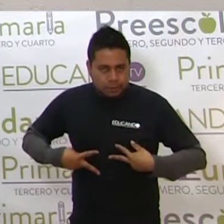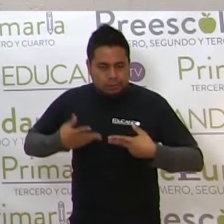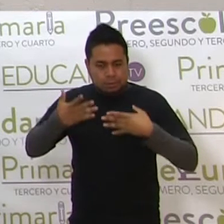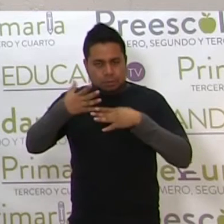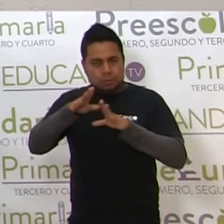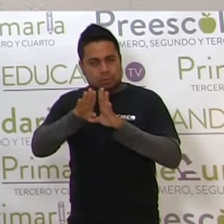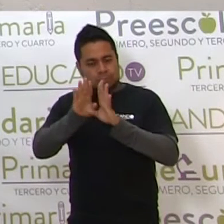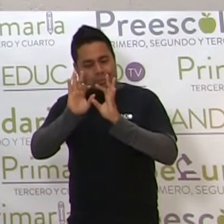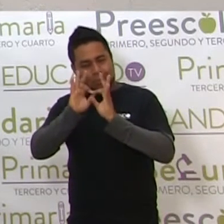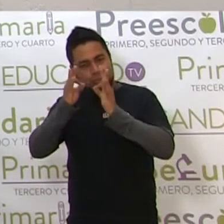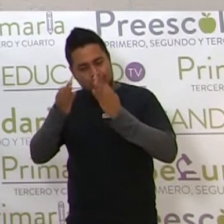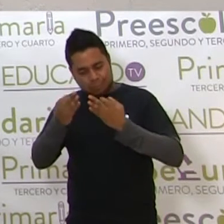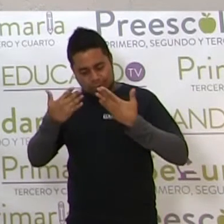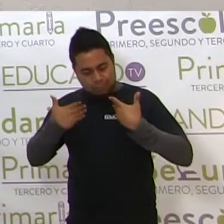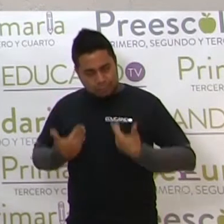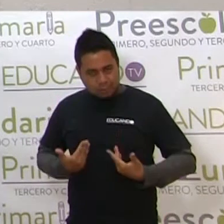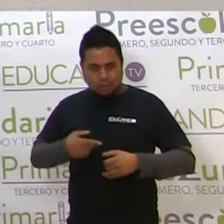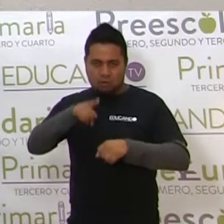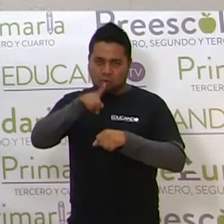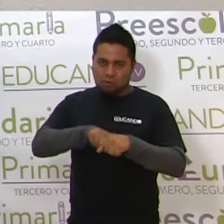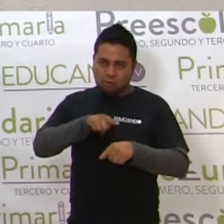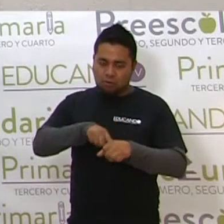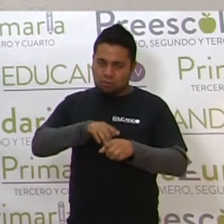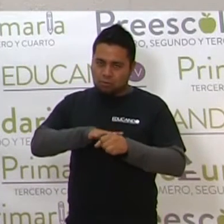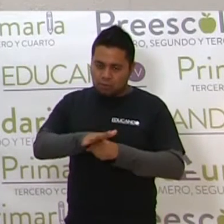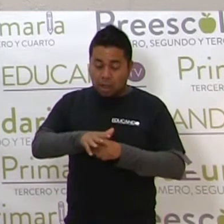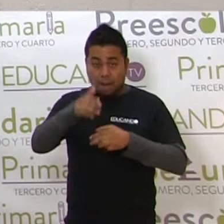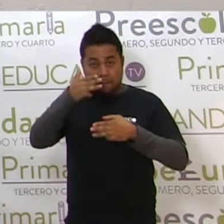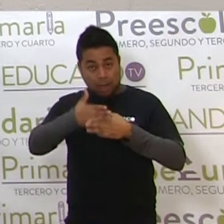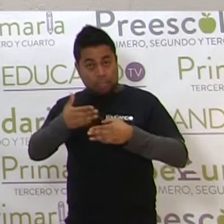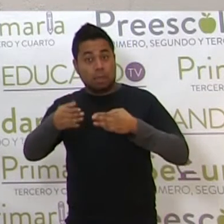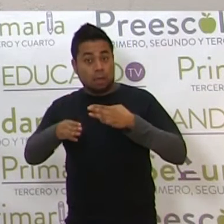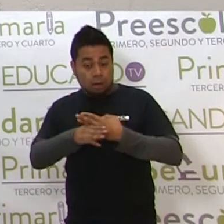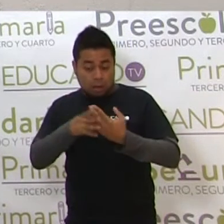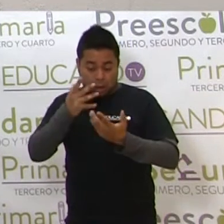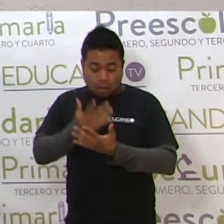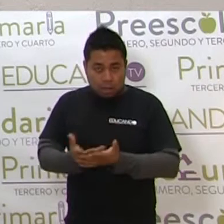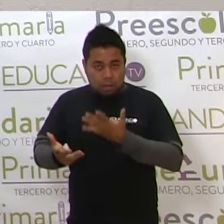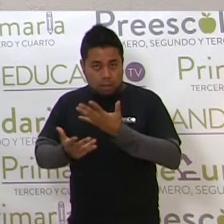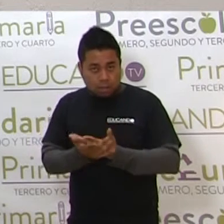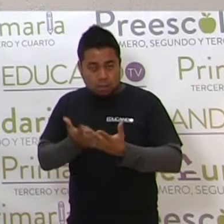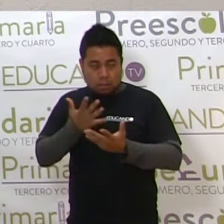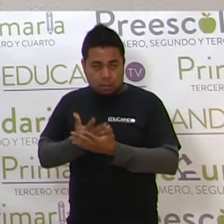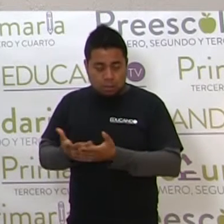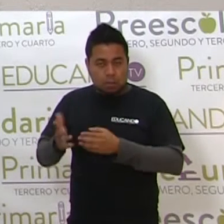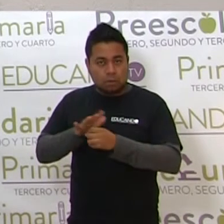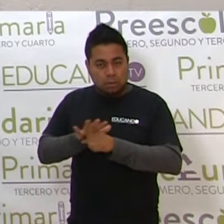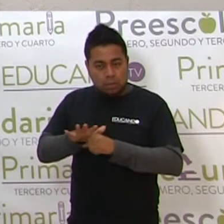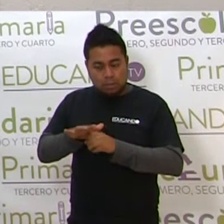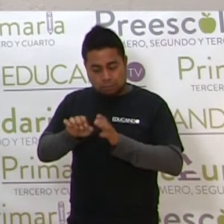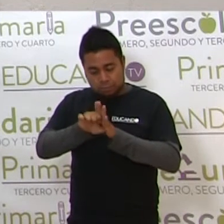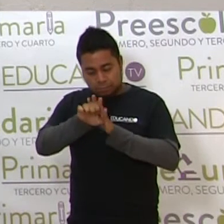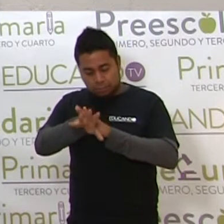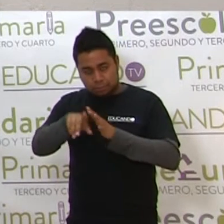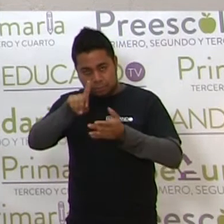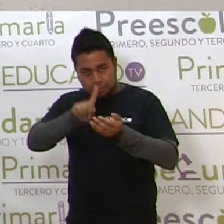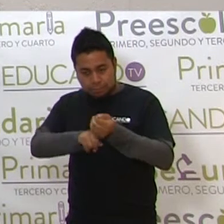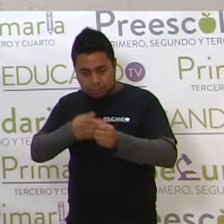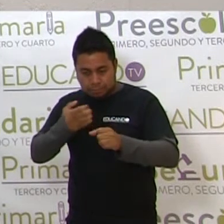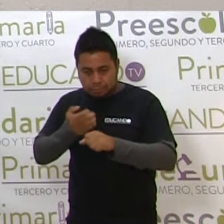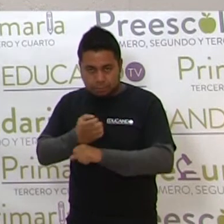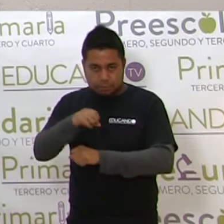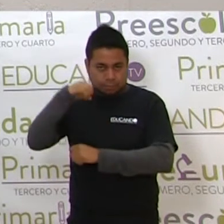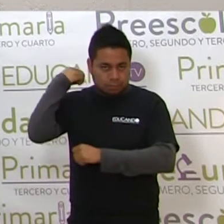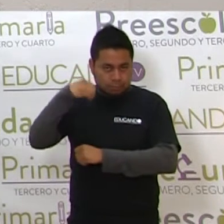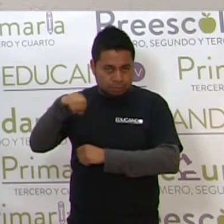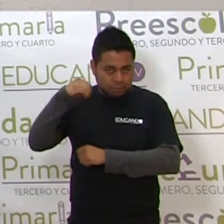forma color material con el que está hecho en nuestro estado hay ocho